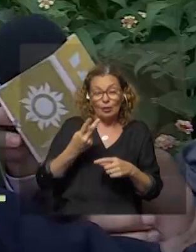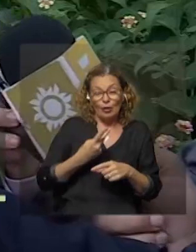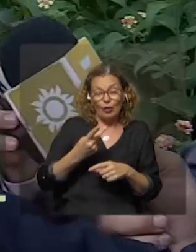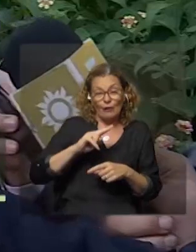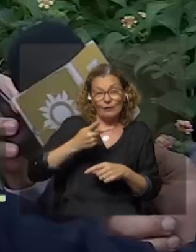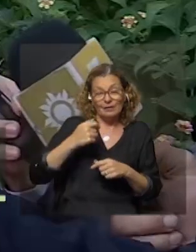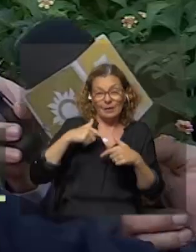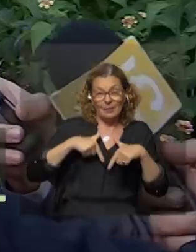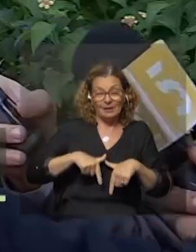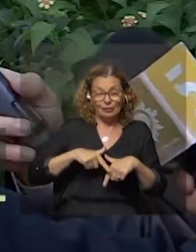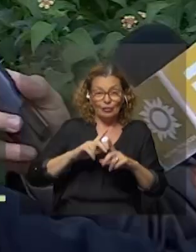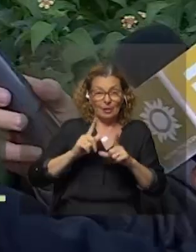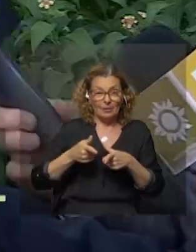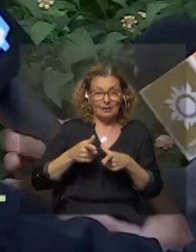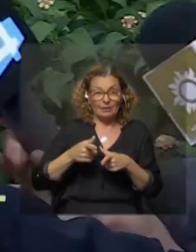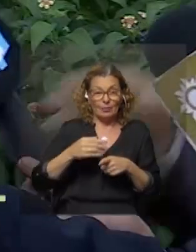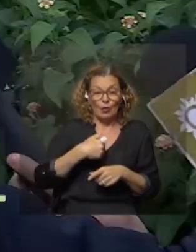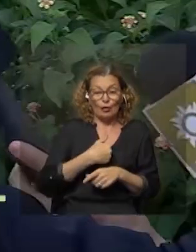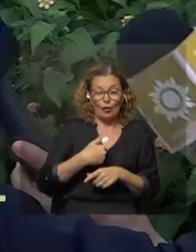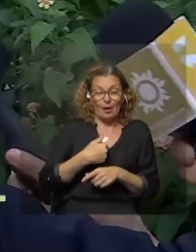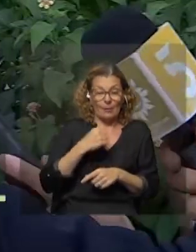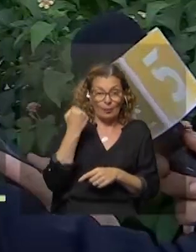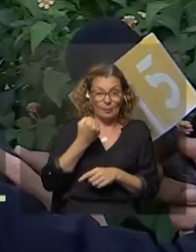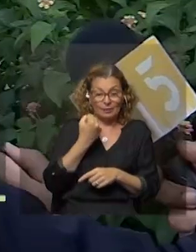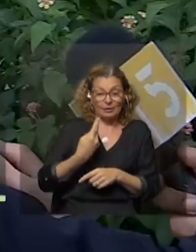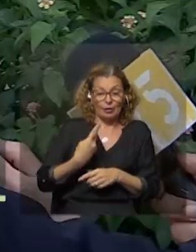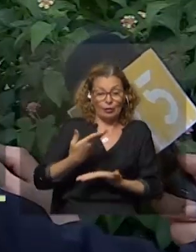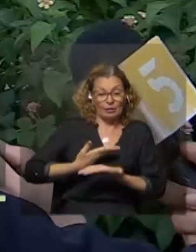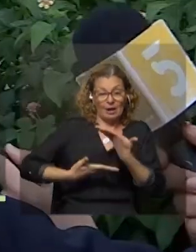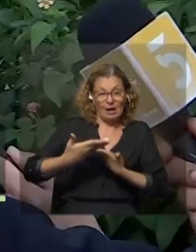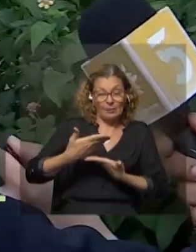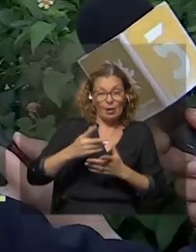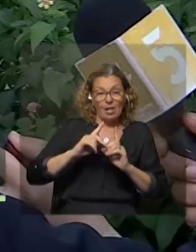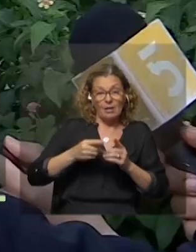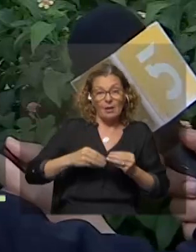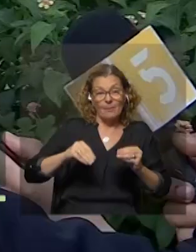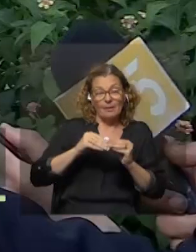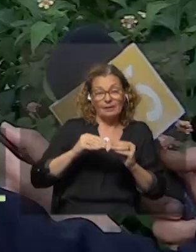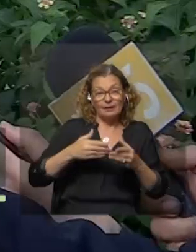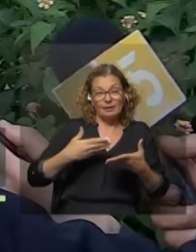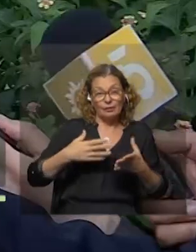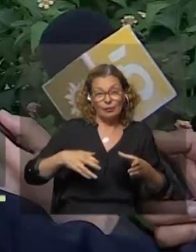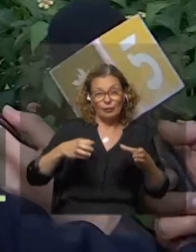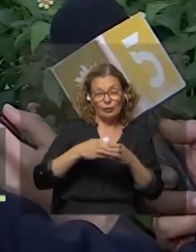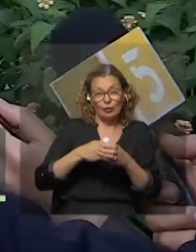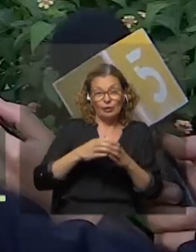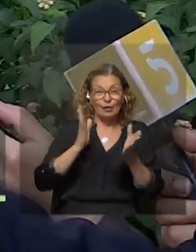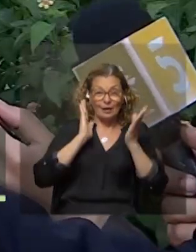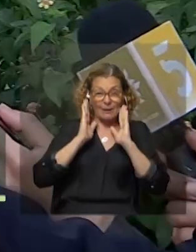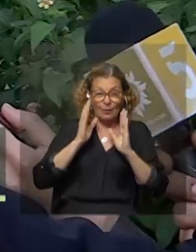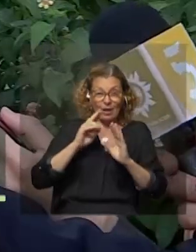dos viceministros además tuvieron roles cruciales en este intercambio además de la reunión de la vicecanciller con el abogado